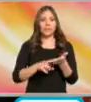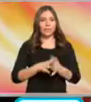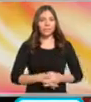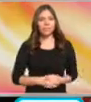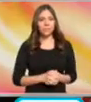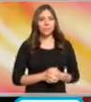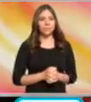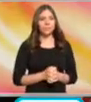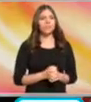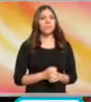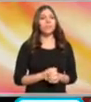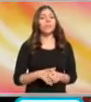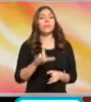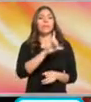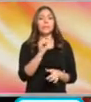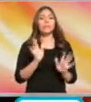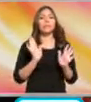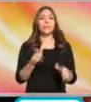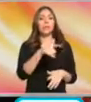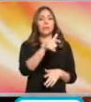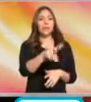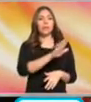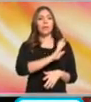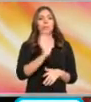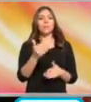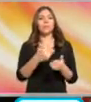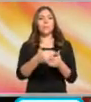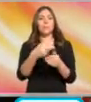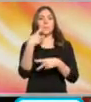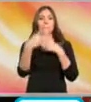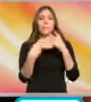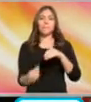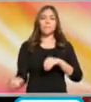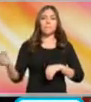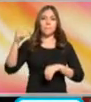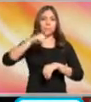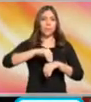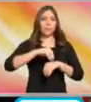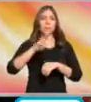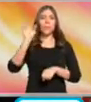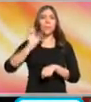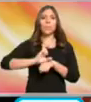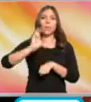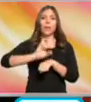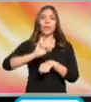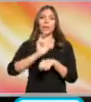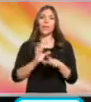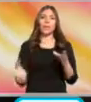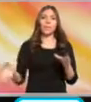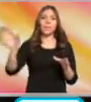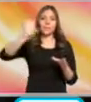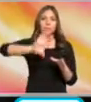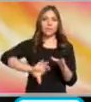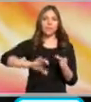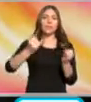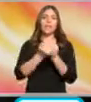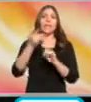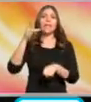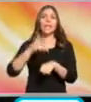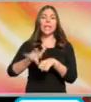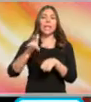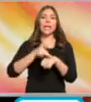acuerdas? Claro que Ya me que acuerdo. lo tenemos así, previamente, vamos a agregar nuestros huevos Ajá. y nuestro queso.